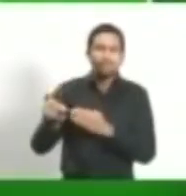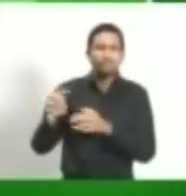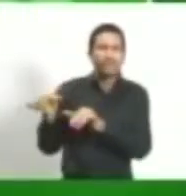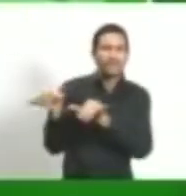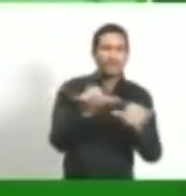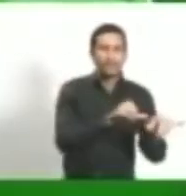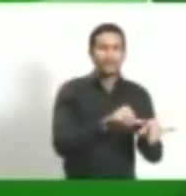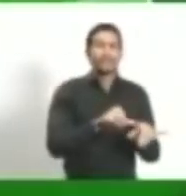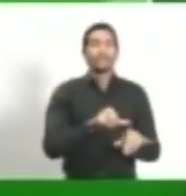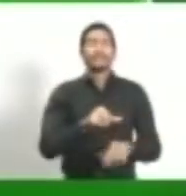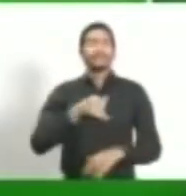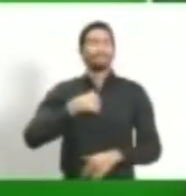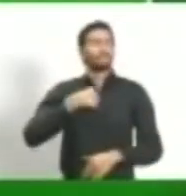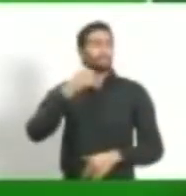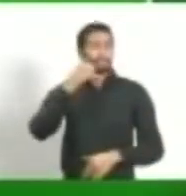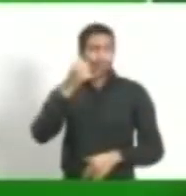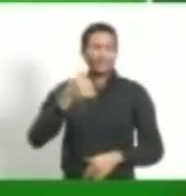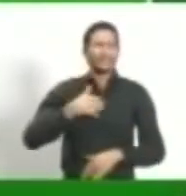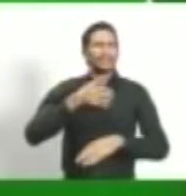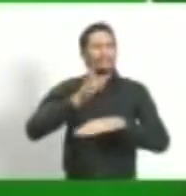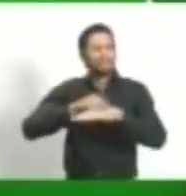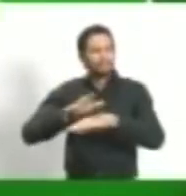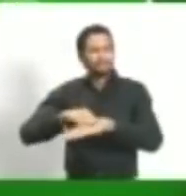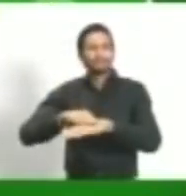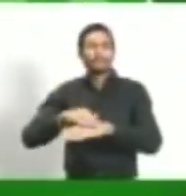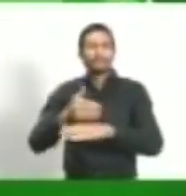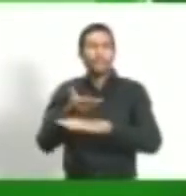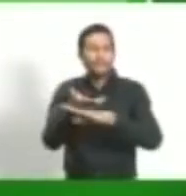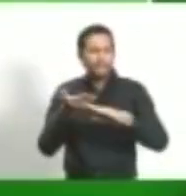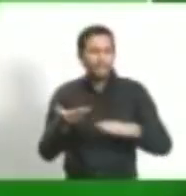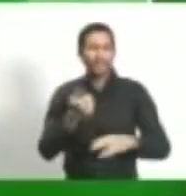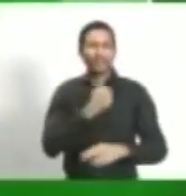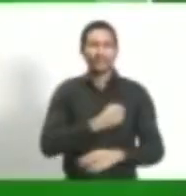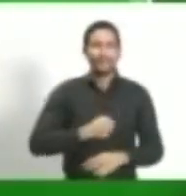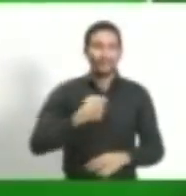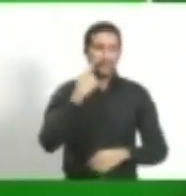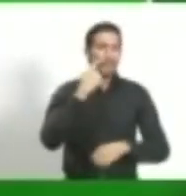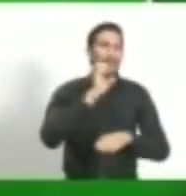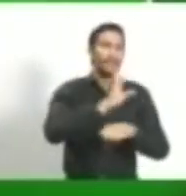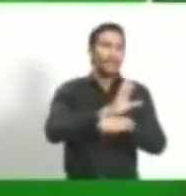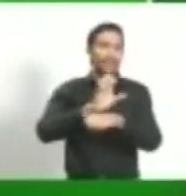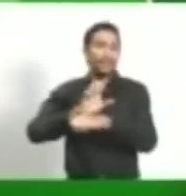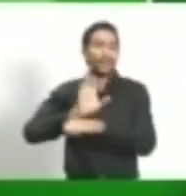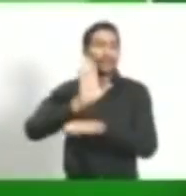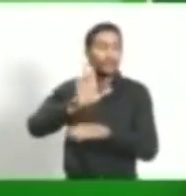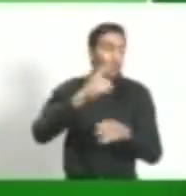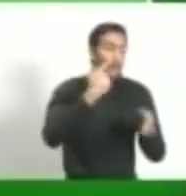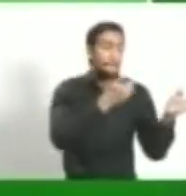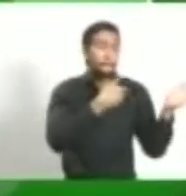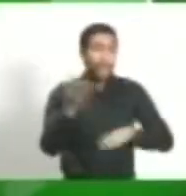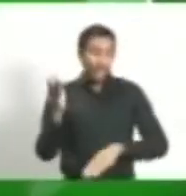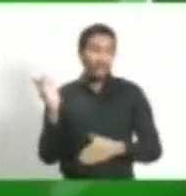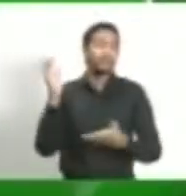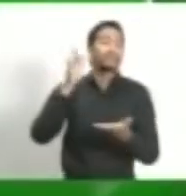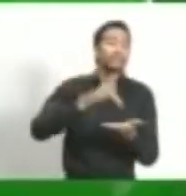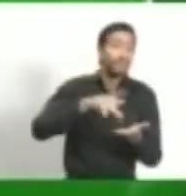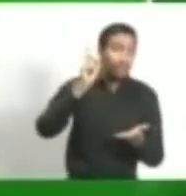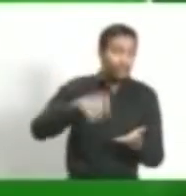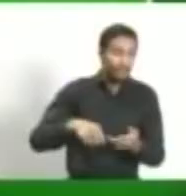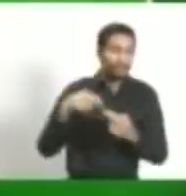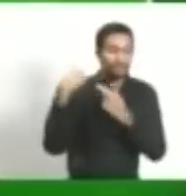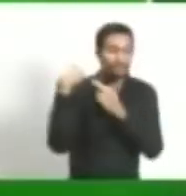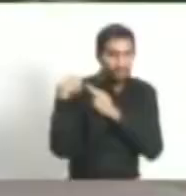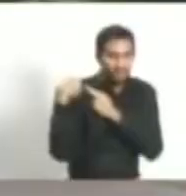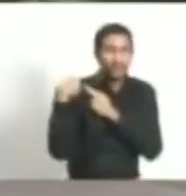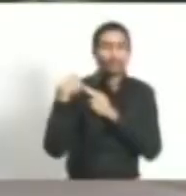pidiendo, por favor, a las entidades de control, de planeación, a las entidades que tienen que encargarse de